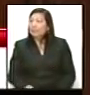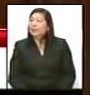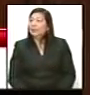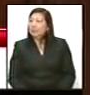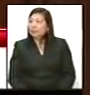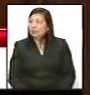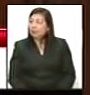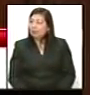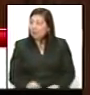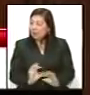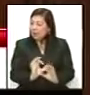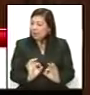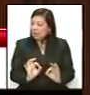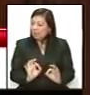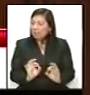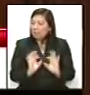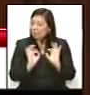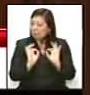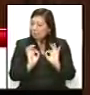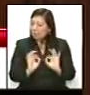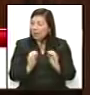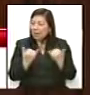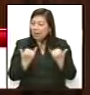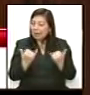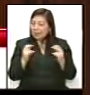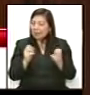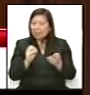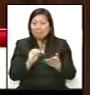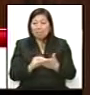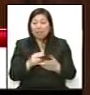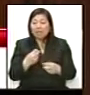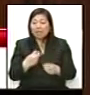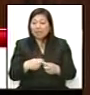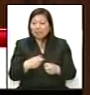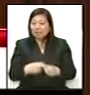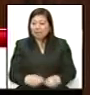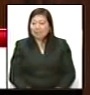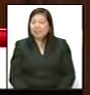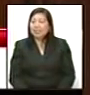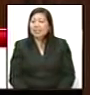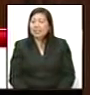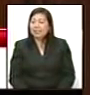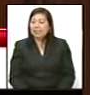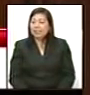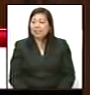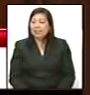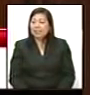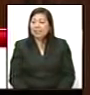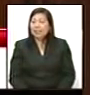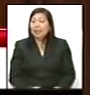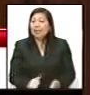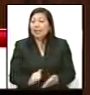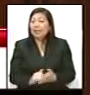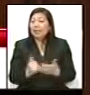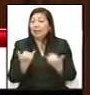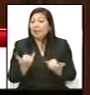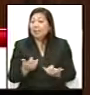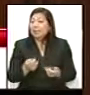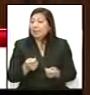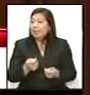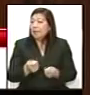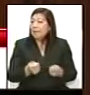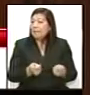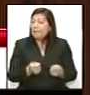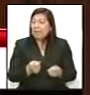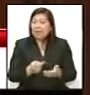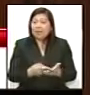exoneradas, limpias de polvo y paja. Y ese es el tema más grave que aquí tenemos que contemplar, que este mecanismo